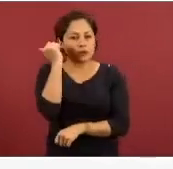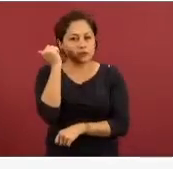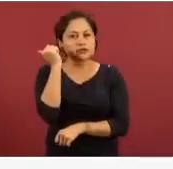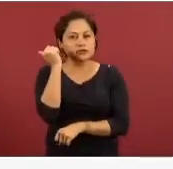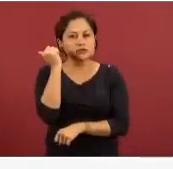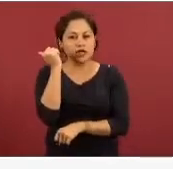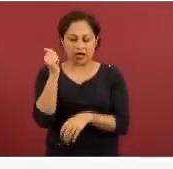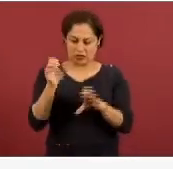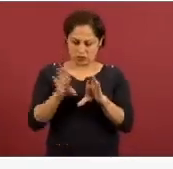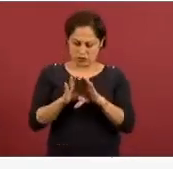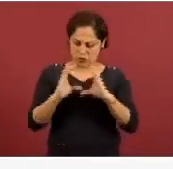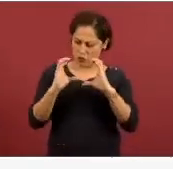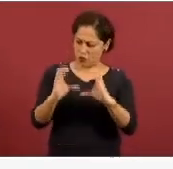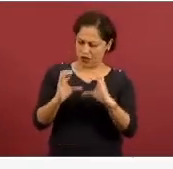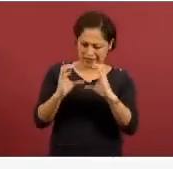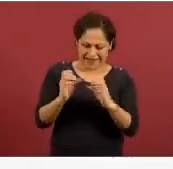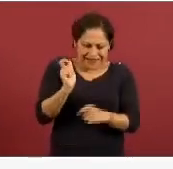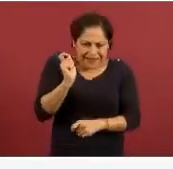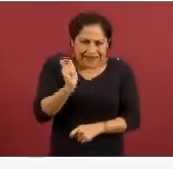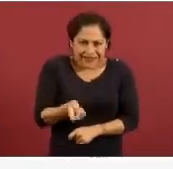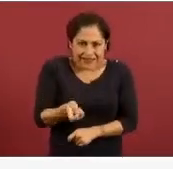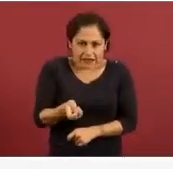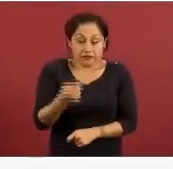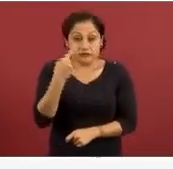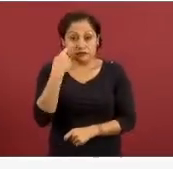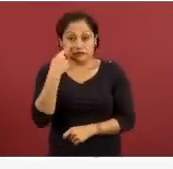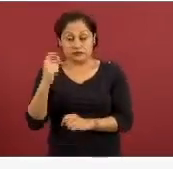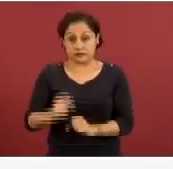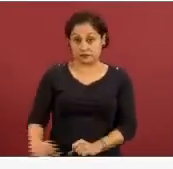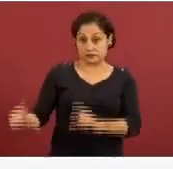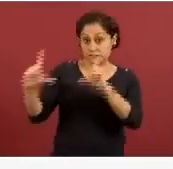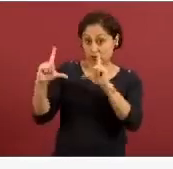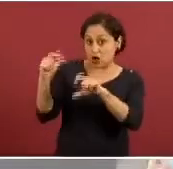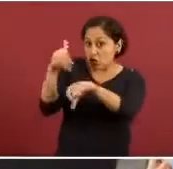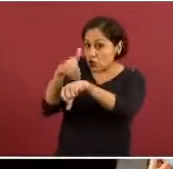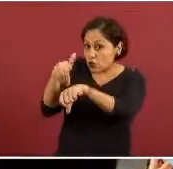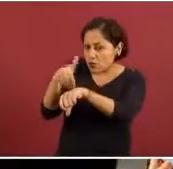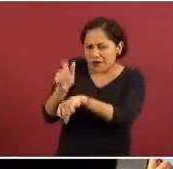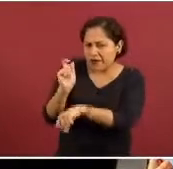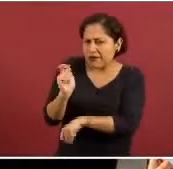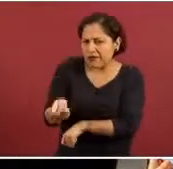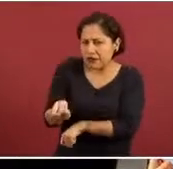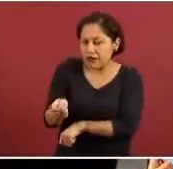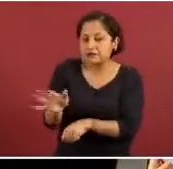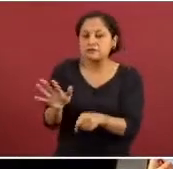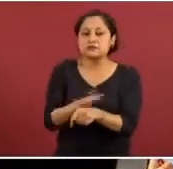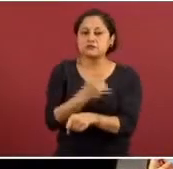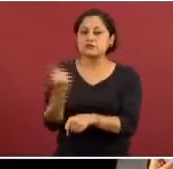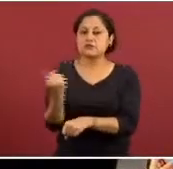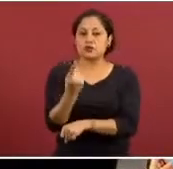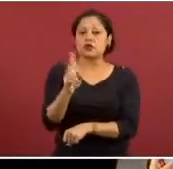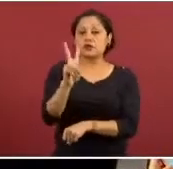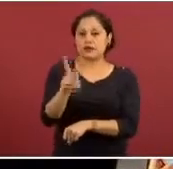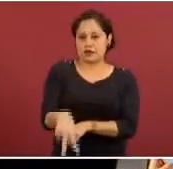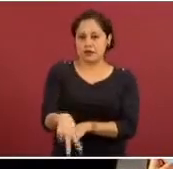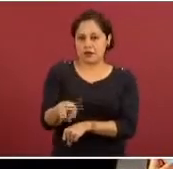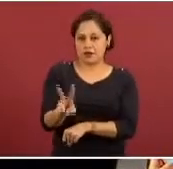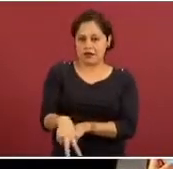qué traigo estos números a colación? Porque lo que es una realidad es que este trabajo de